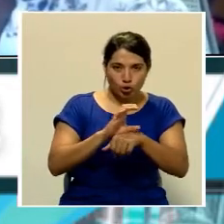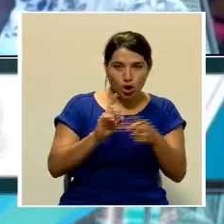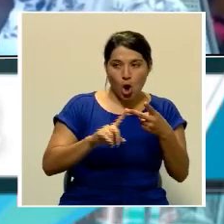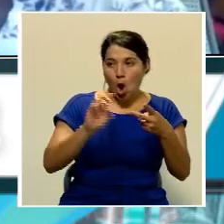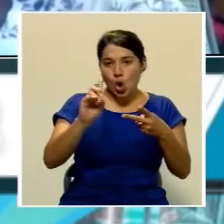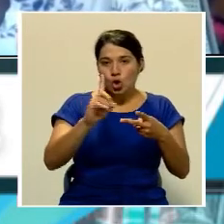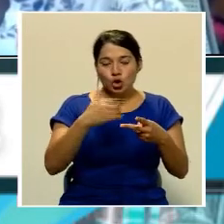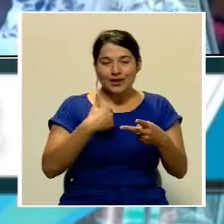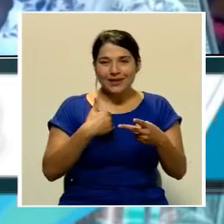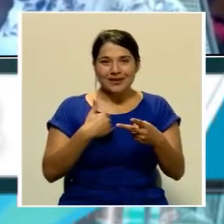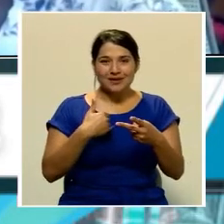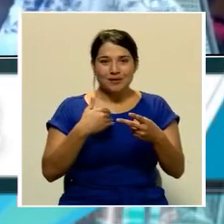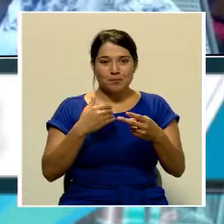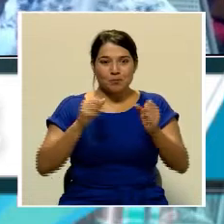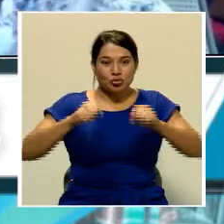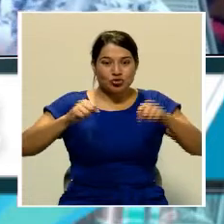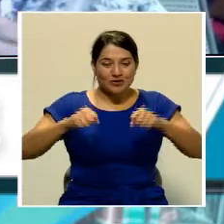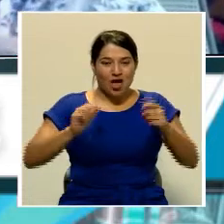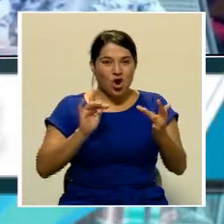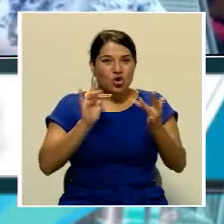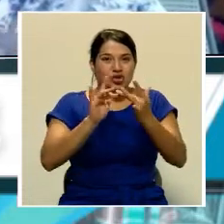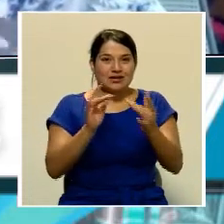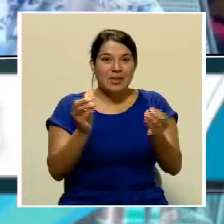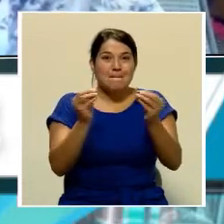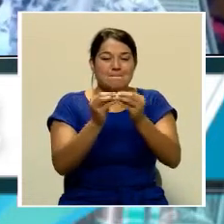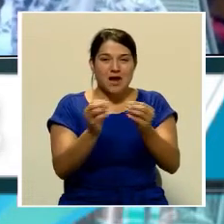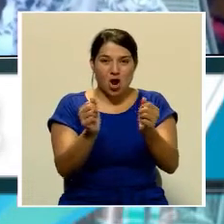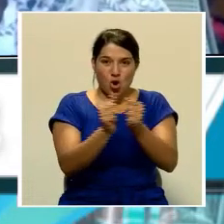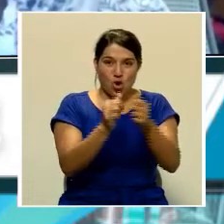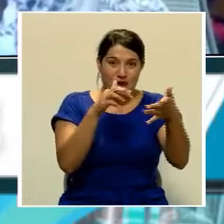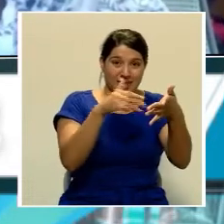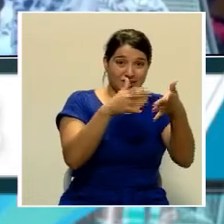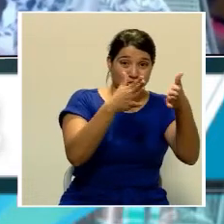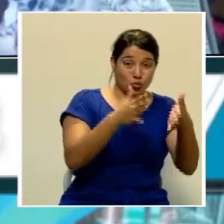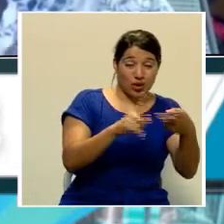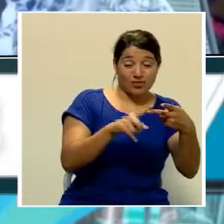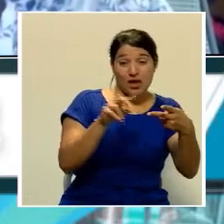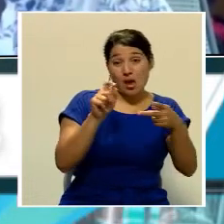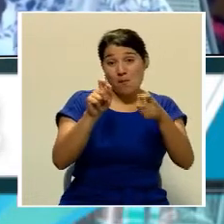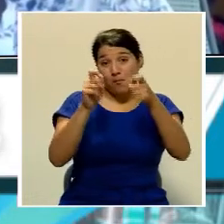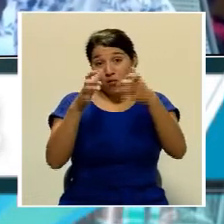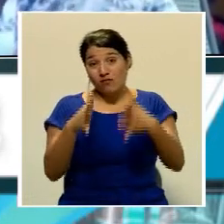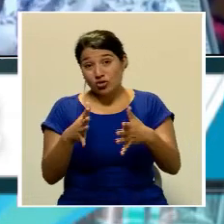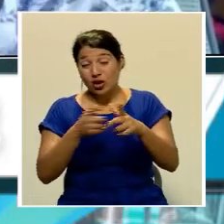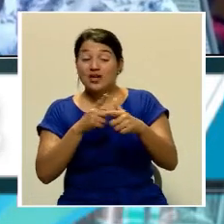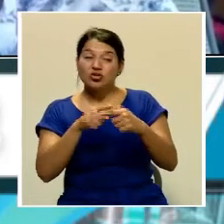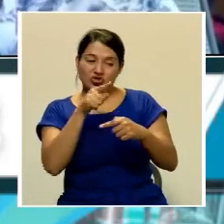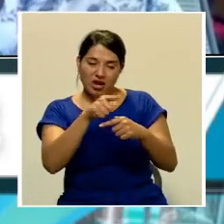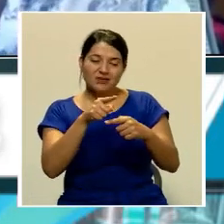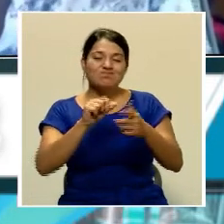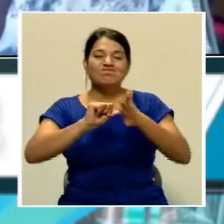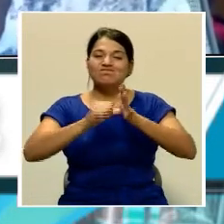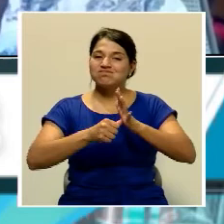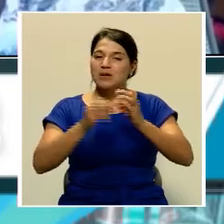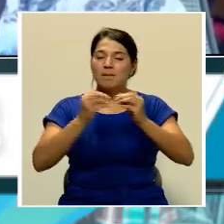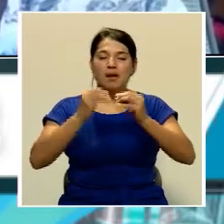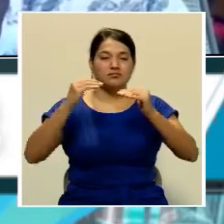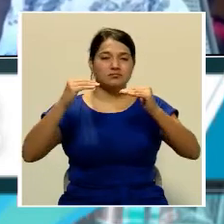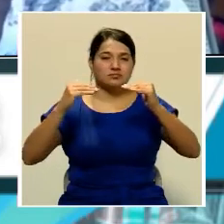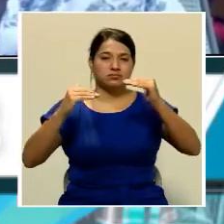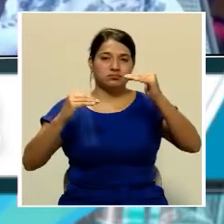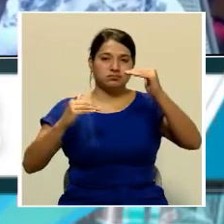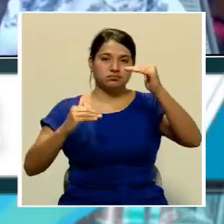más permanente, ¿verdad? Entonces, ahí van a ensancharse brechas en términos de calidad que si no se